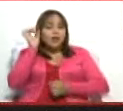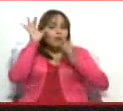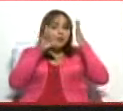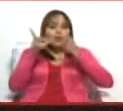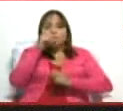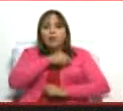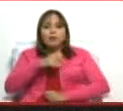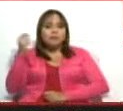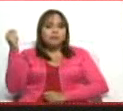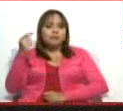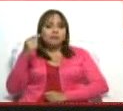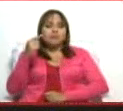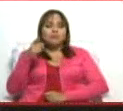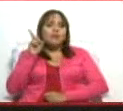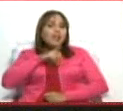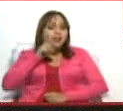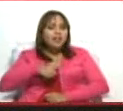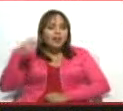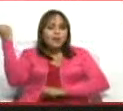10º aniversario del mazo esta semana.